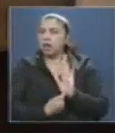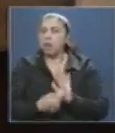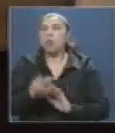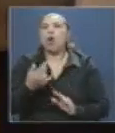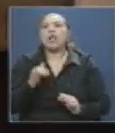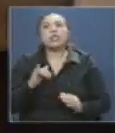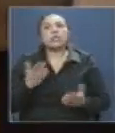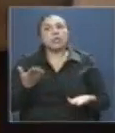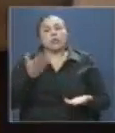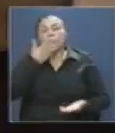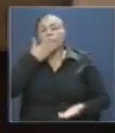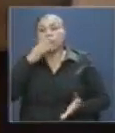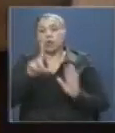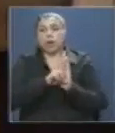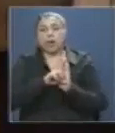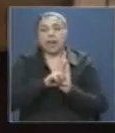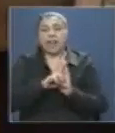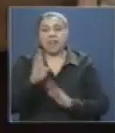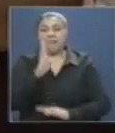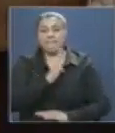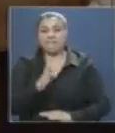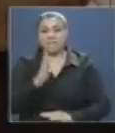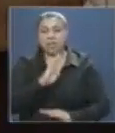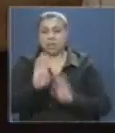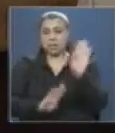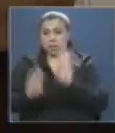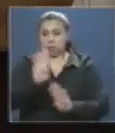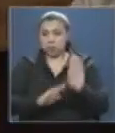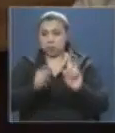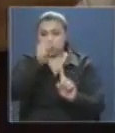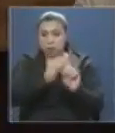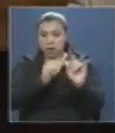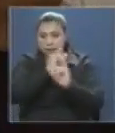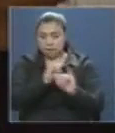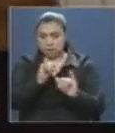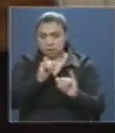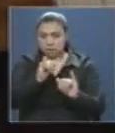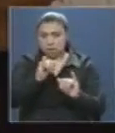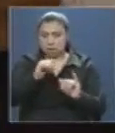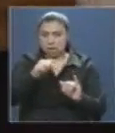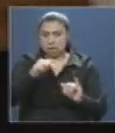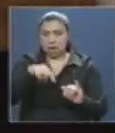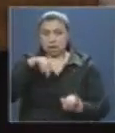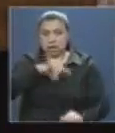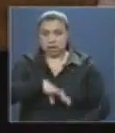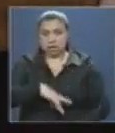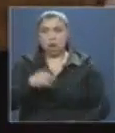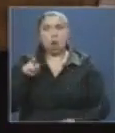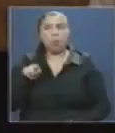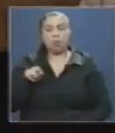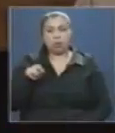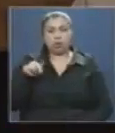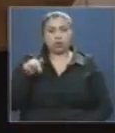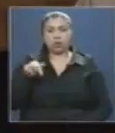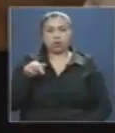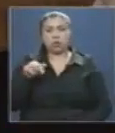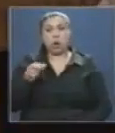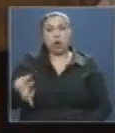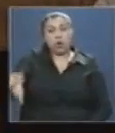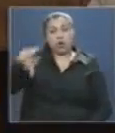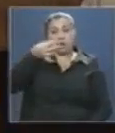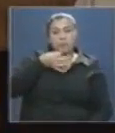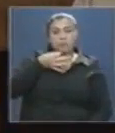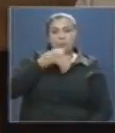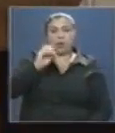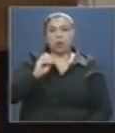que no se mejora la ley base de protección de datos en Chile. Y fue por eso, y la recomendación de la OECD, que